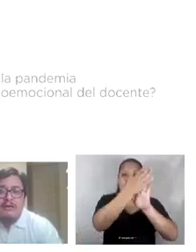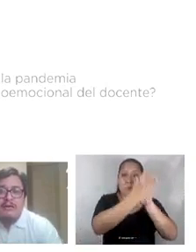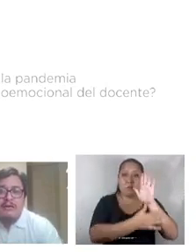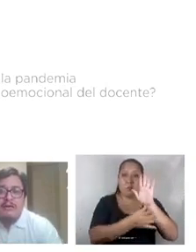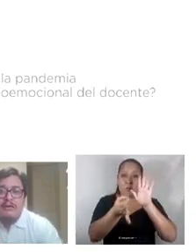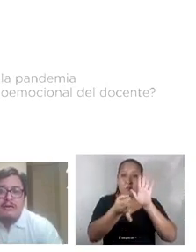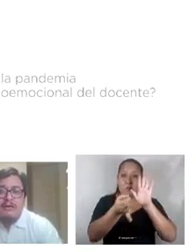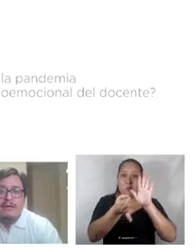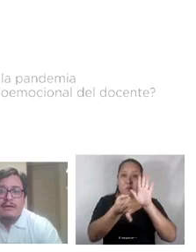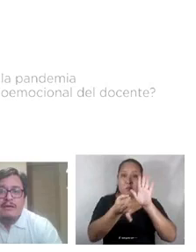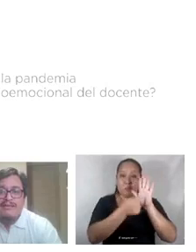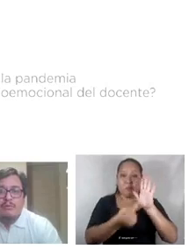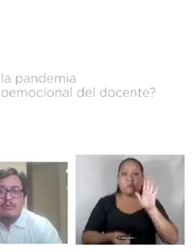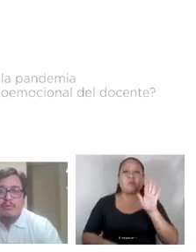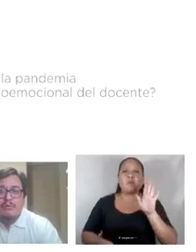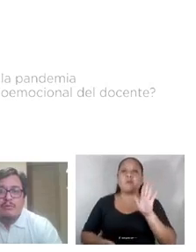describir